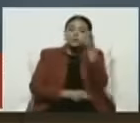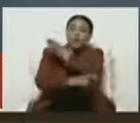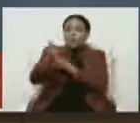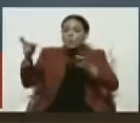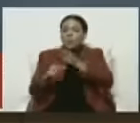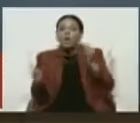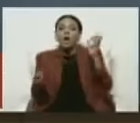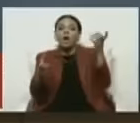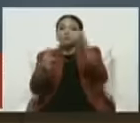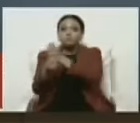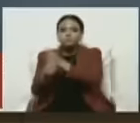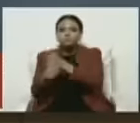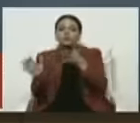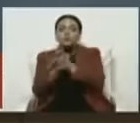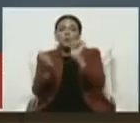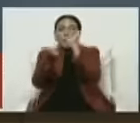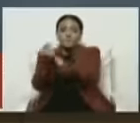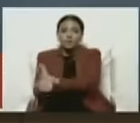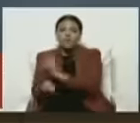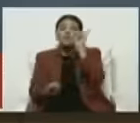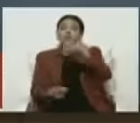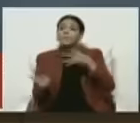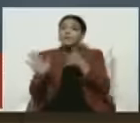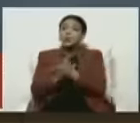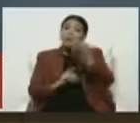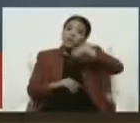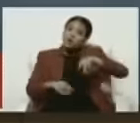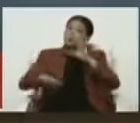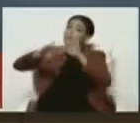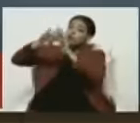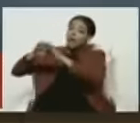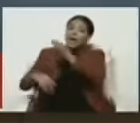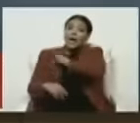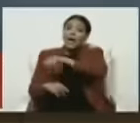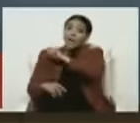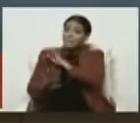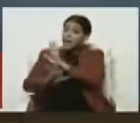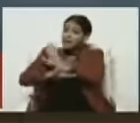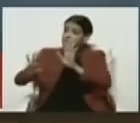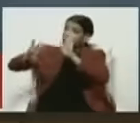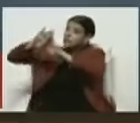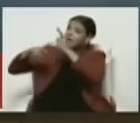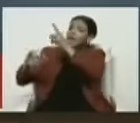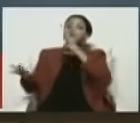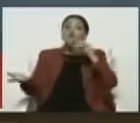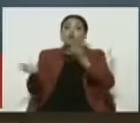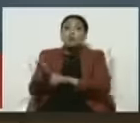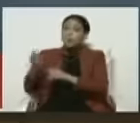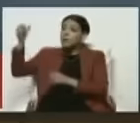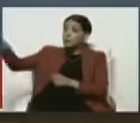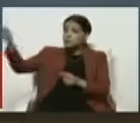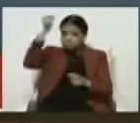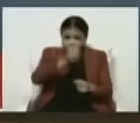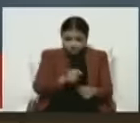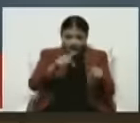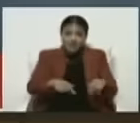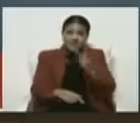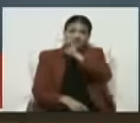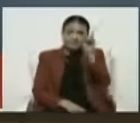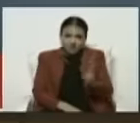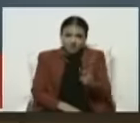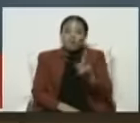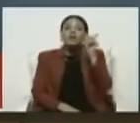de España, ante la solicitud del Ministerio Público, nos entregara a este hermano de Niño Guerrero,